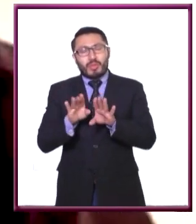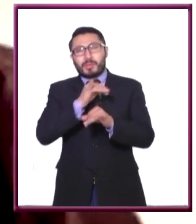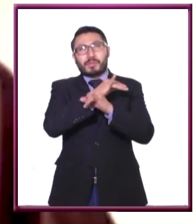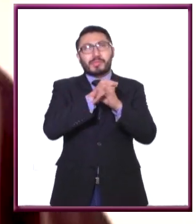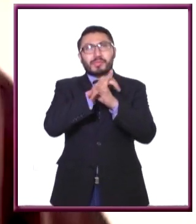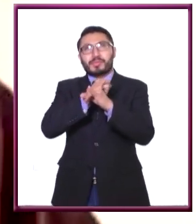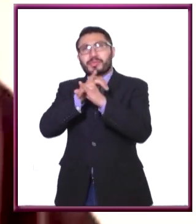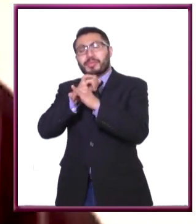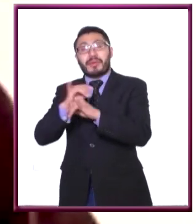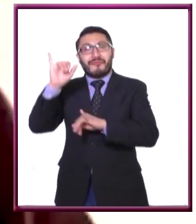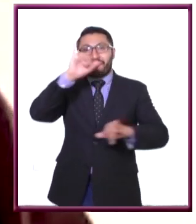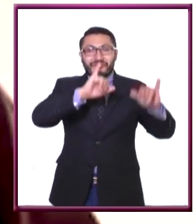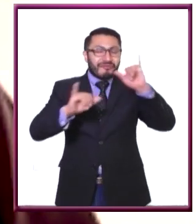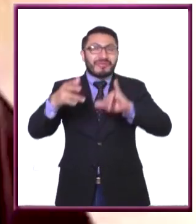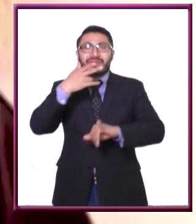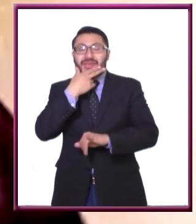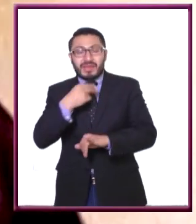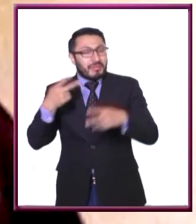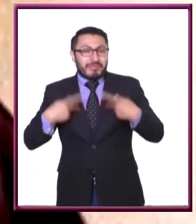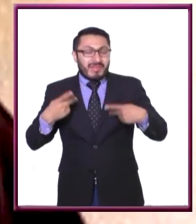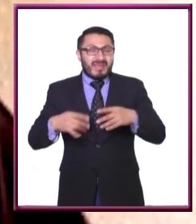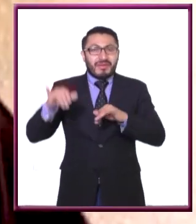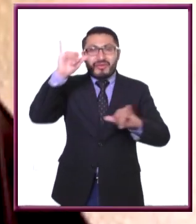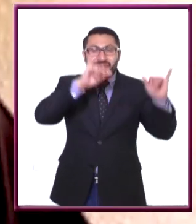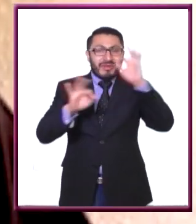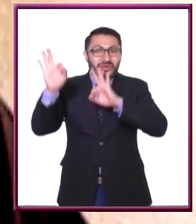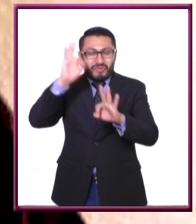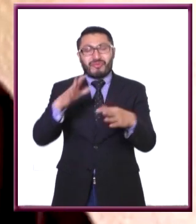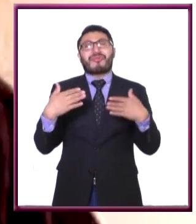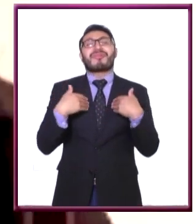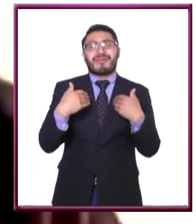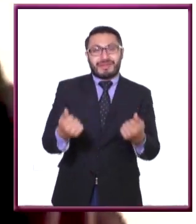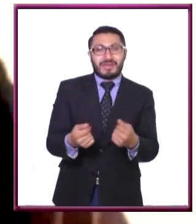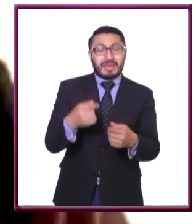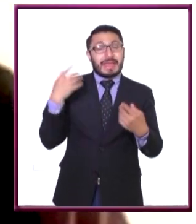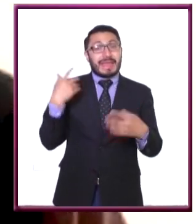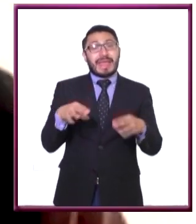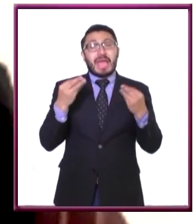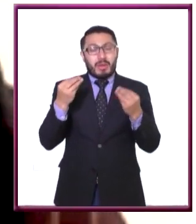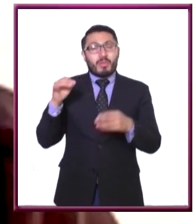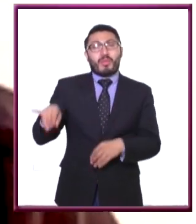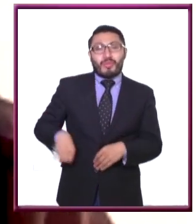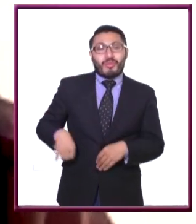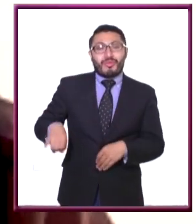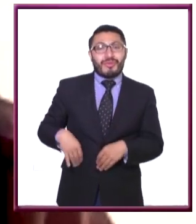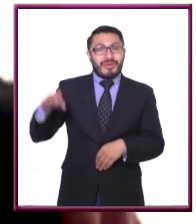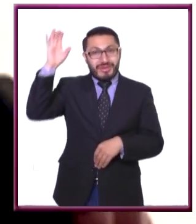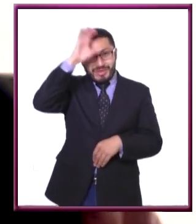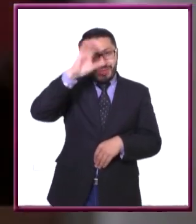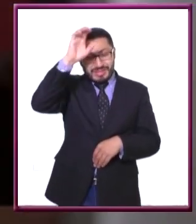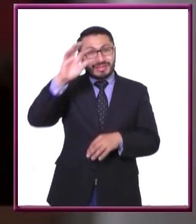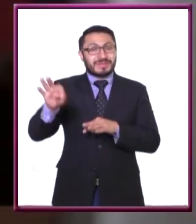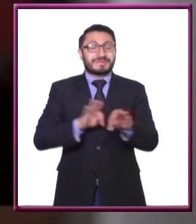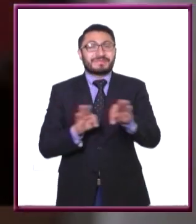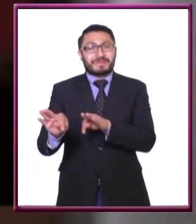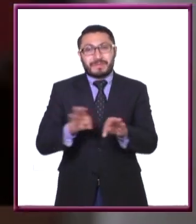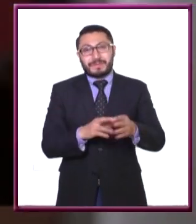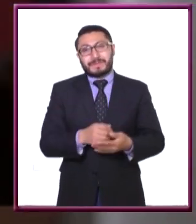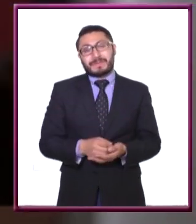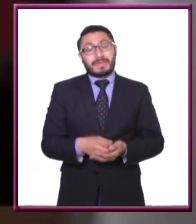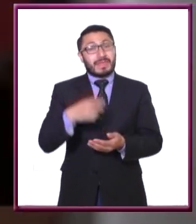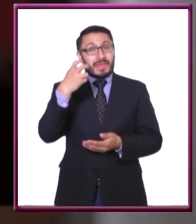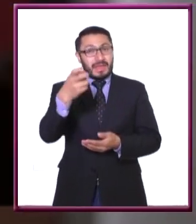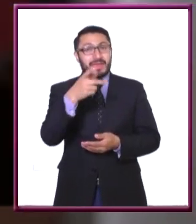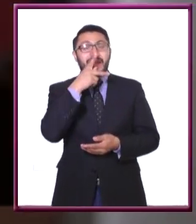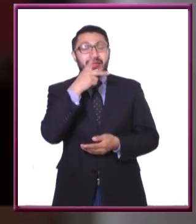los físicos, los químicos, y que hace que sea muy interesante ser un científico. Bonito.